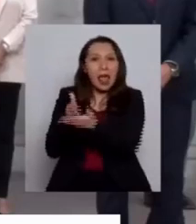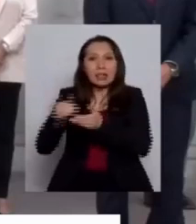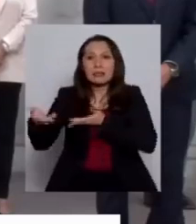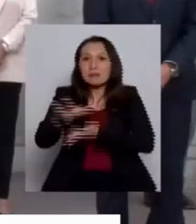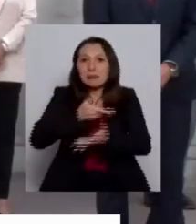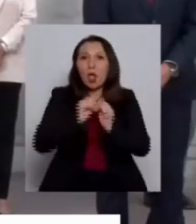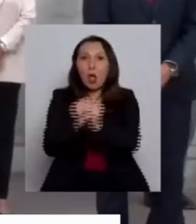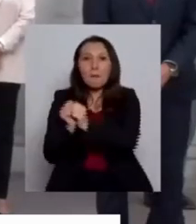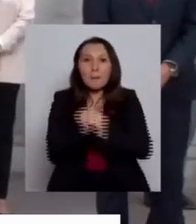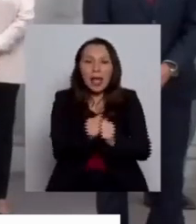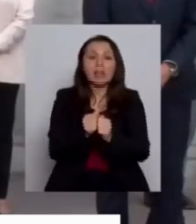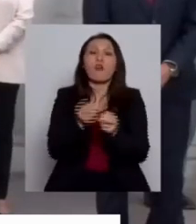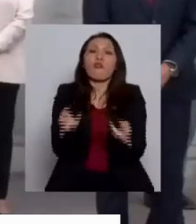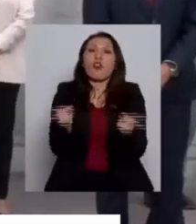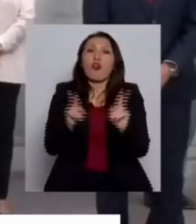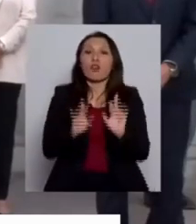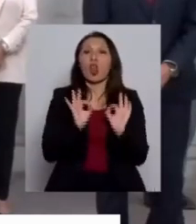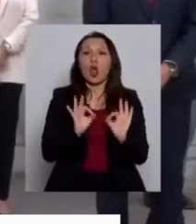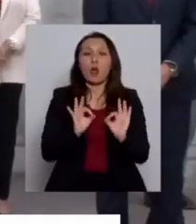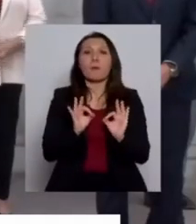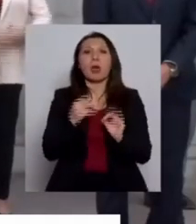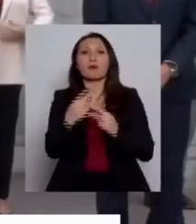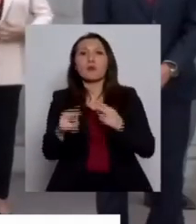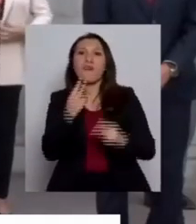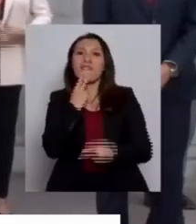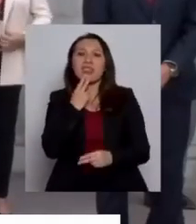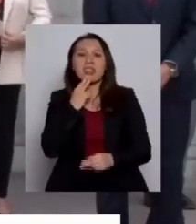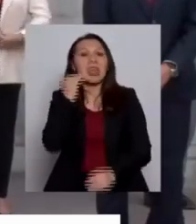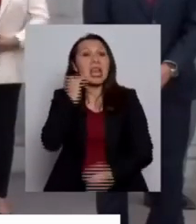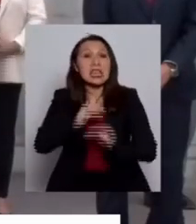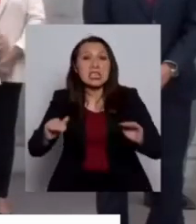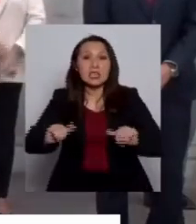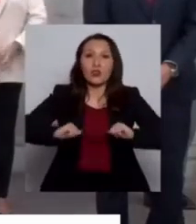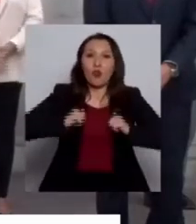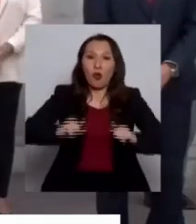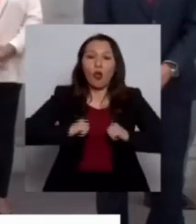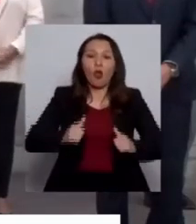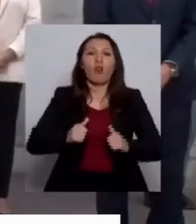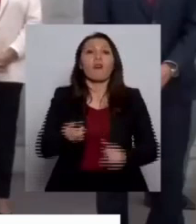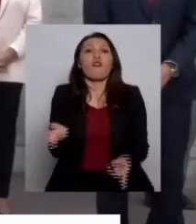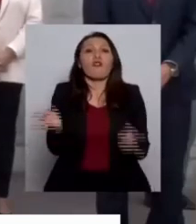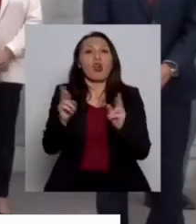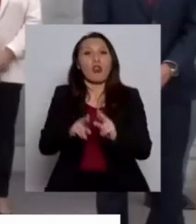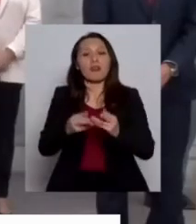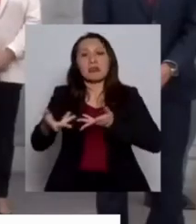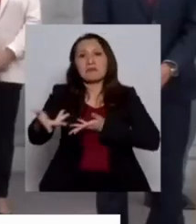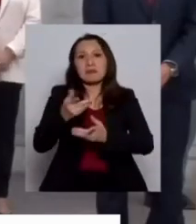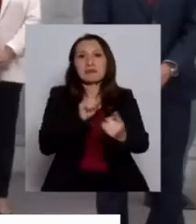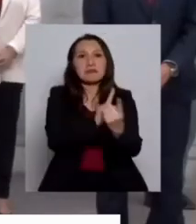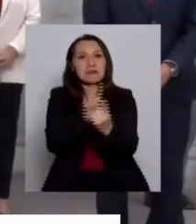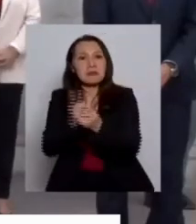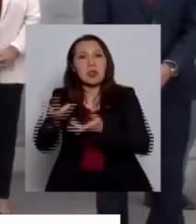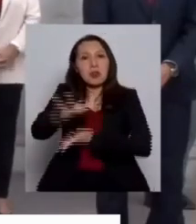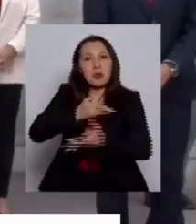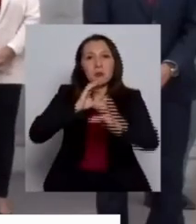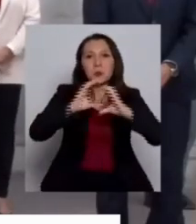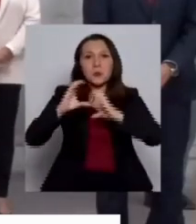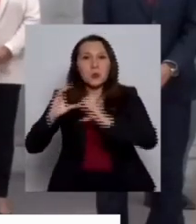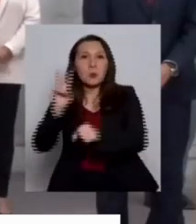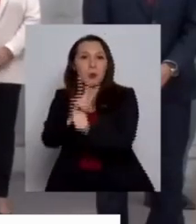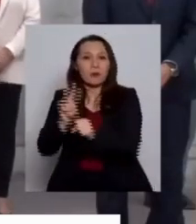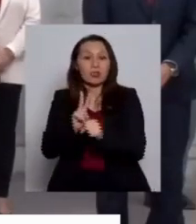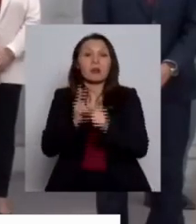la choreada un poco, ¿no? Decir, oye, hago lo que quiero, soy el presidente. ¿Qué es lo que se hubiese